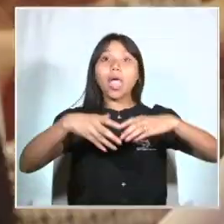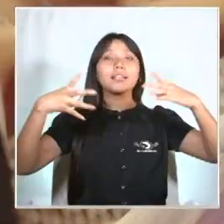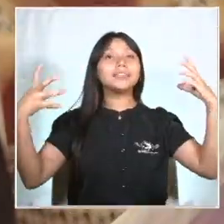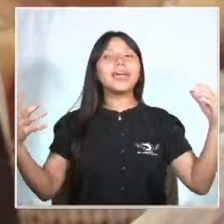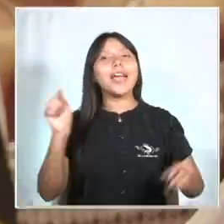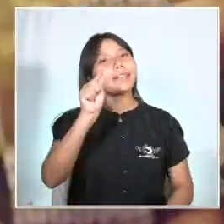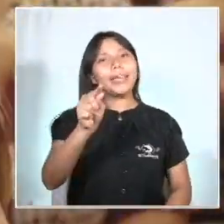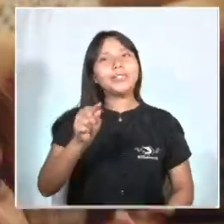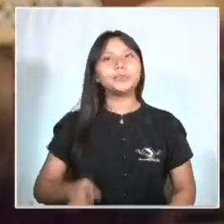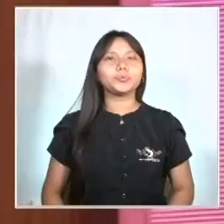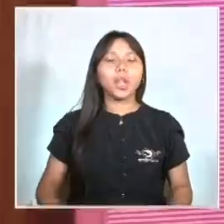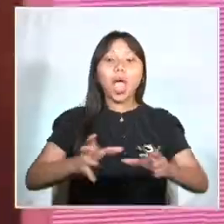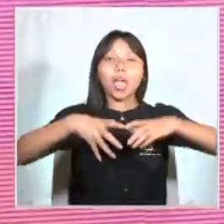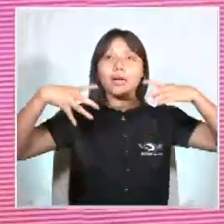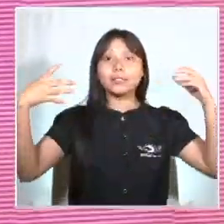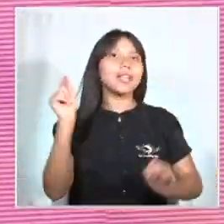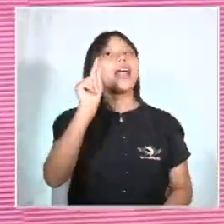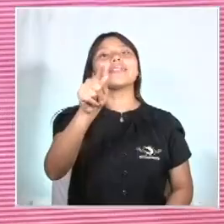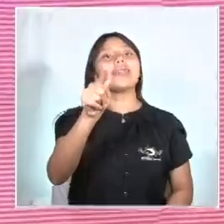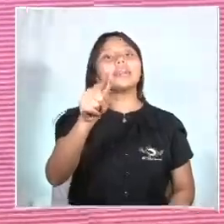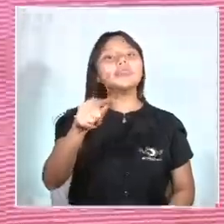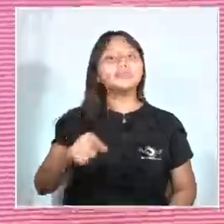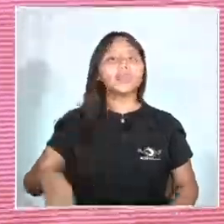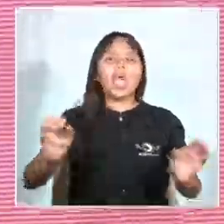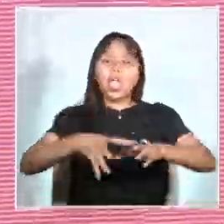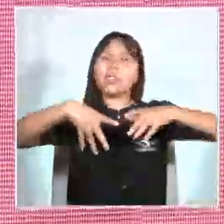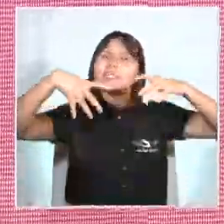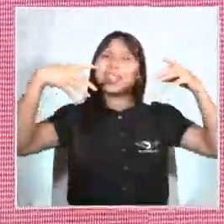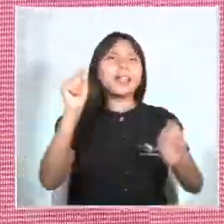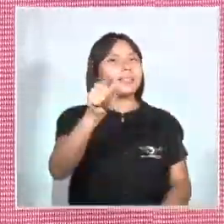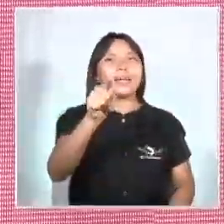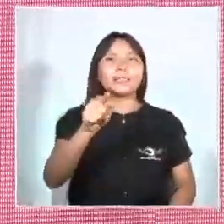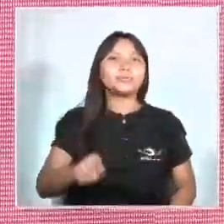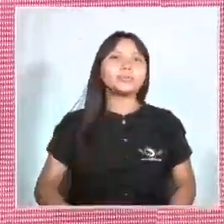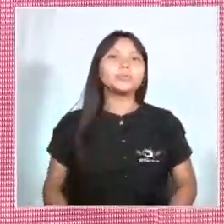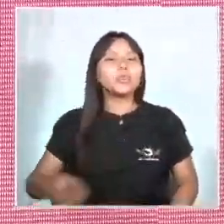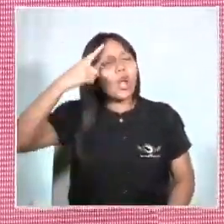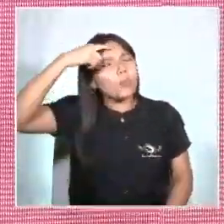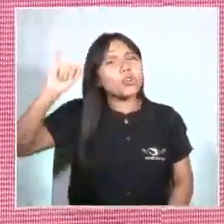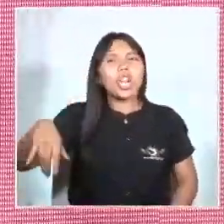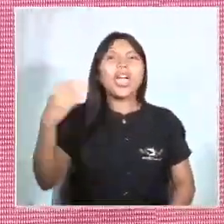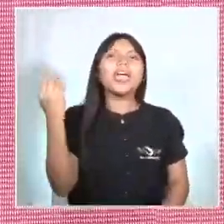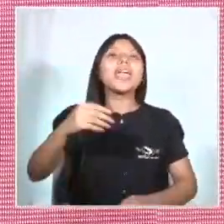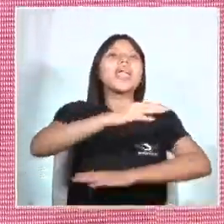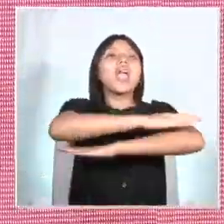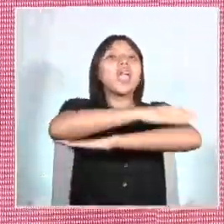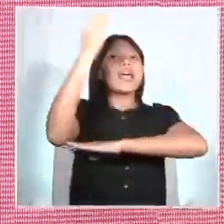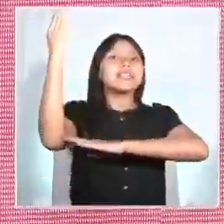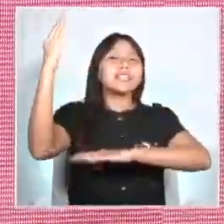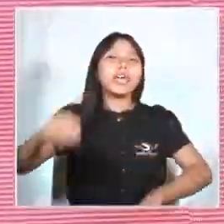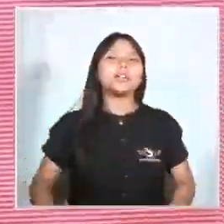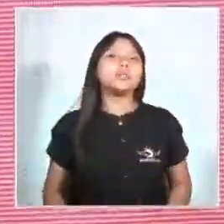Estírate. Estírate. Estírate. Porque el cielo está bajito en esta